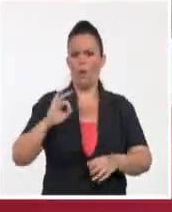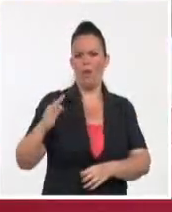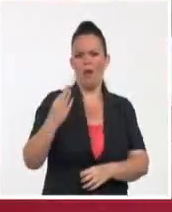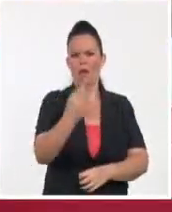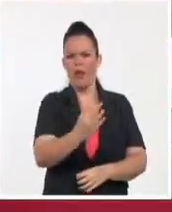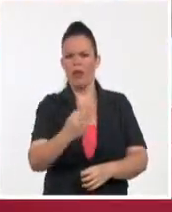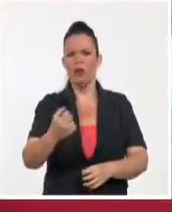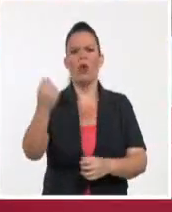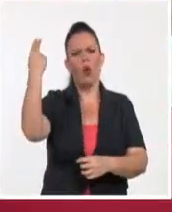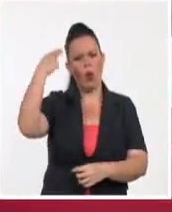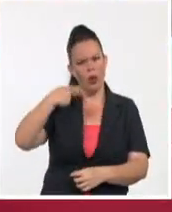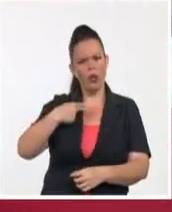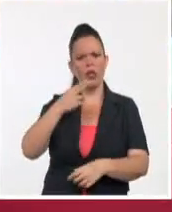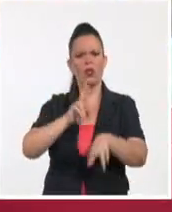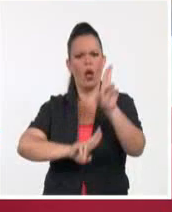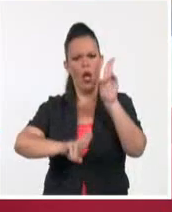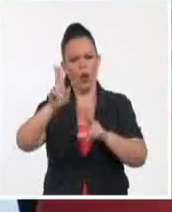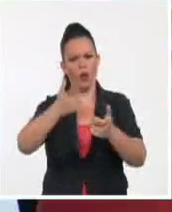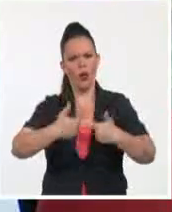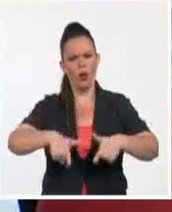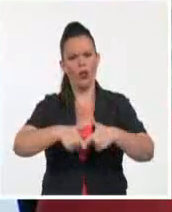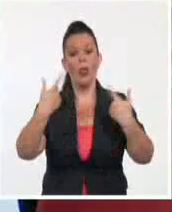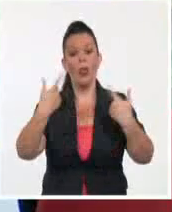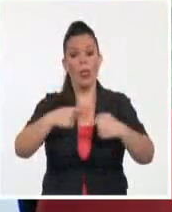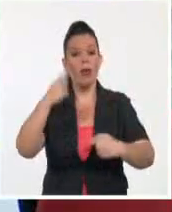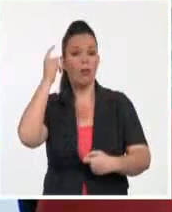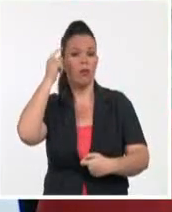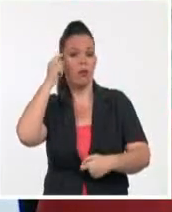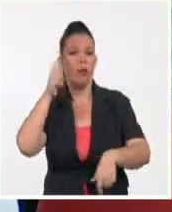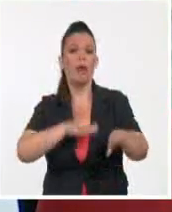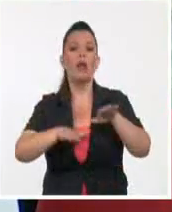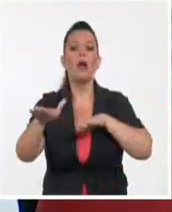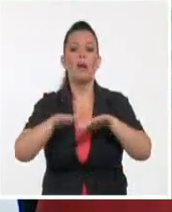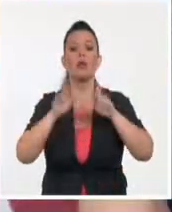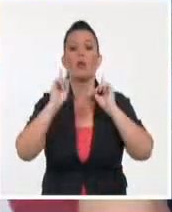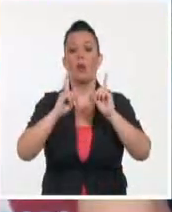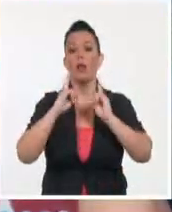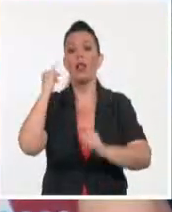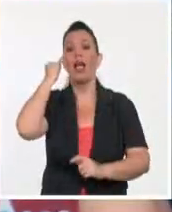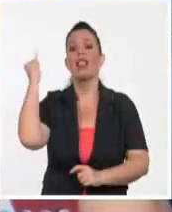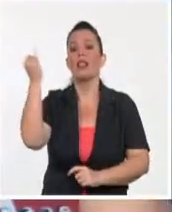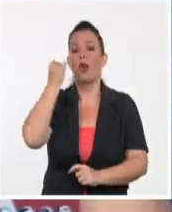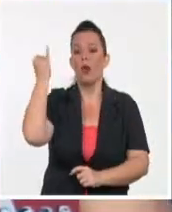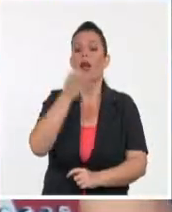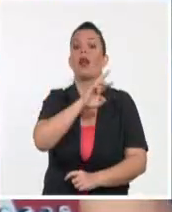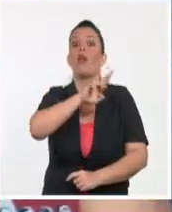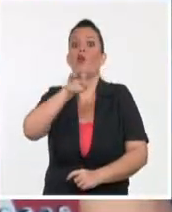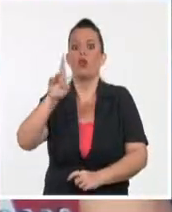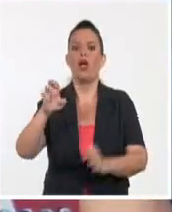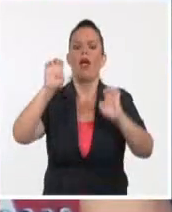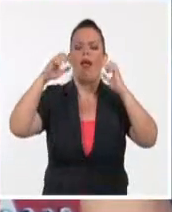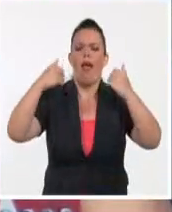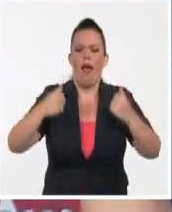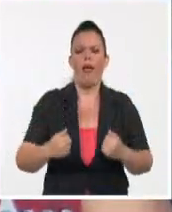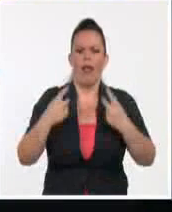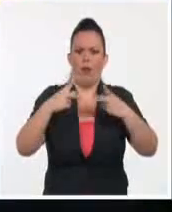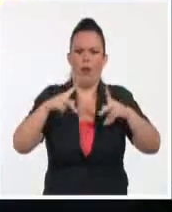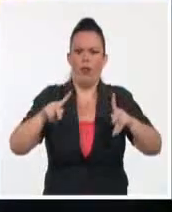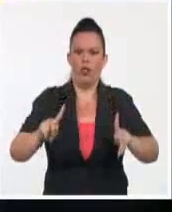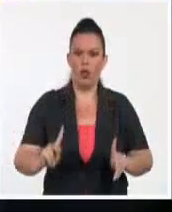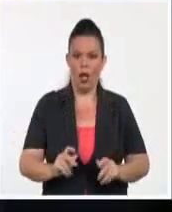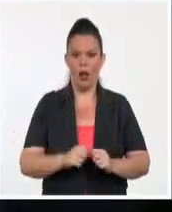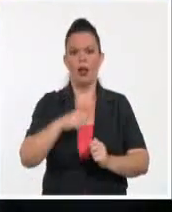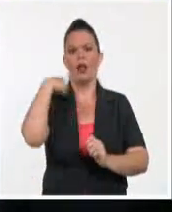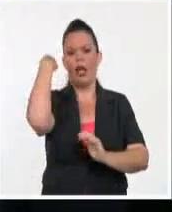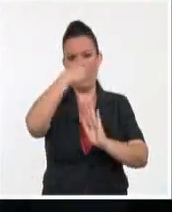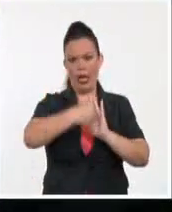directrices del octavo congreso? Deben tener profunda preparación política, ideológica, revolucionaria, ética, profesional, caracterizarse